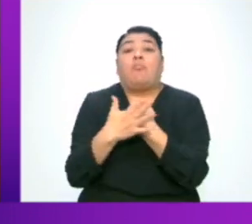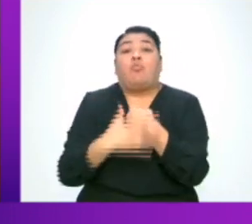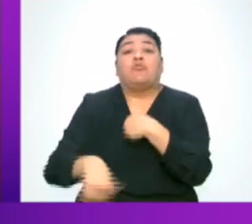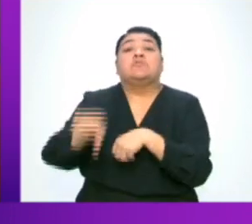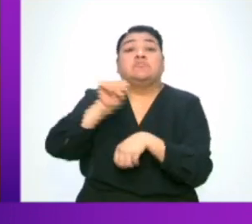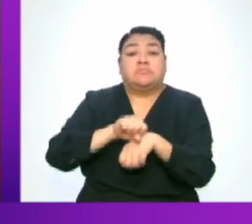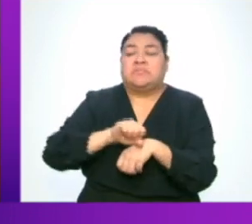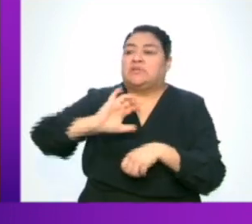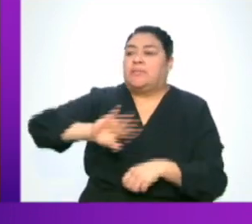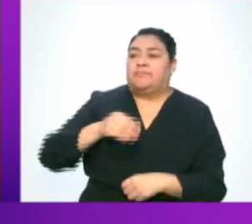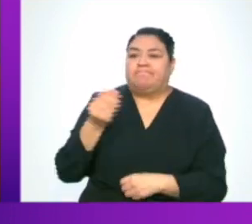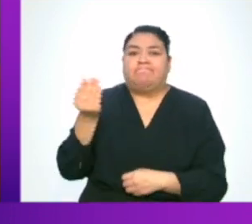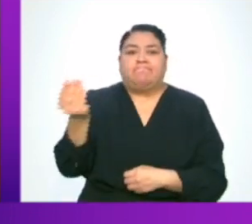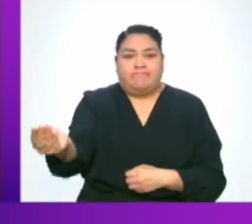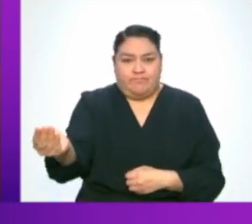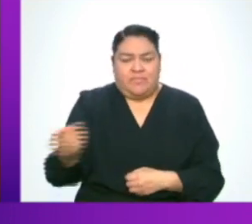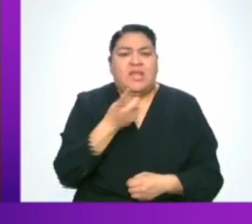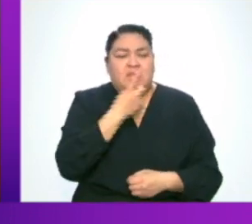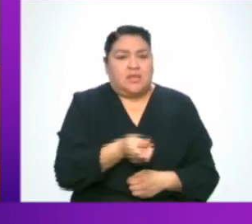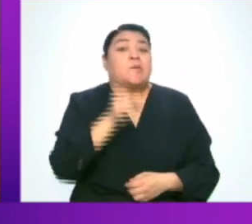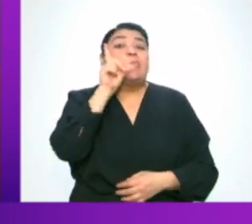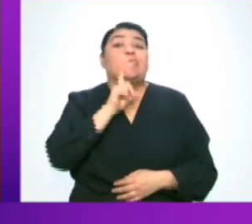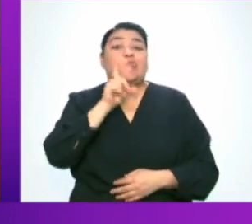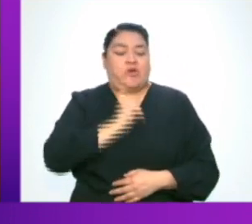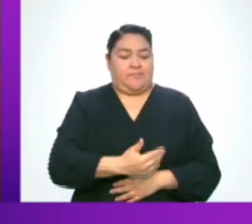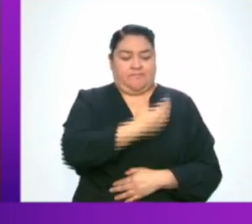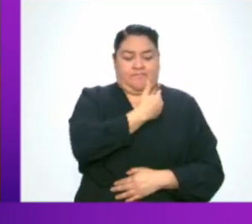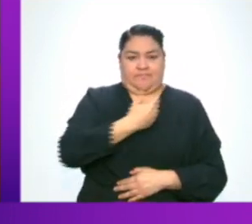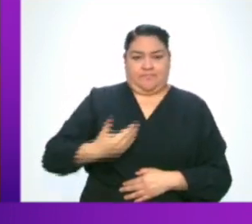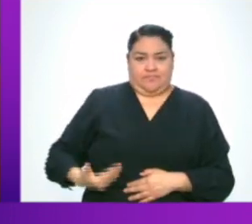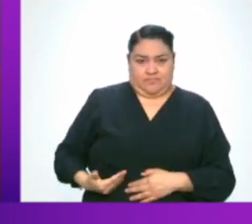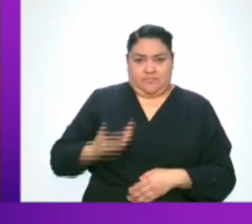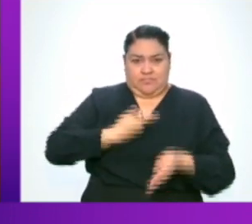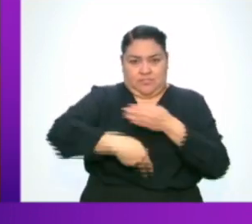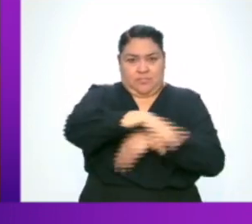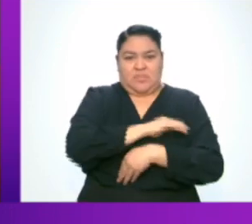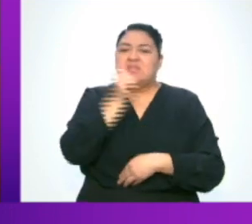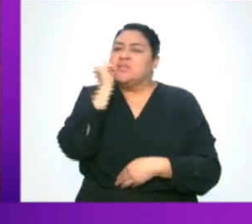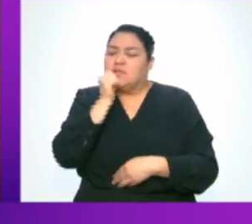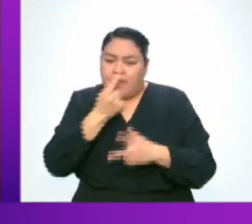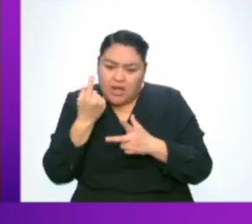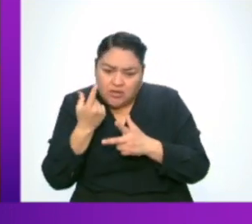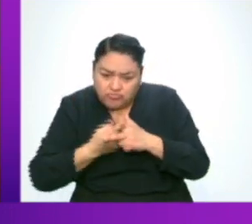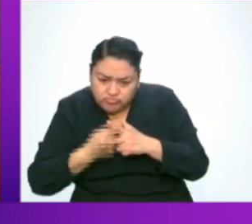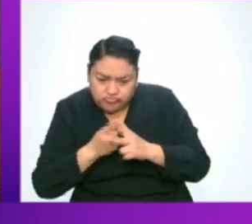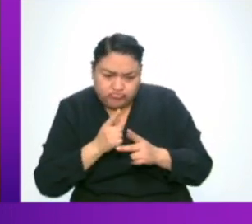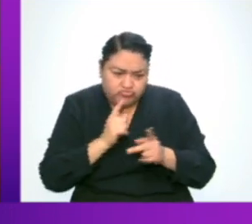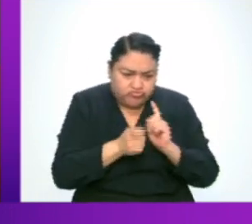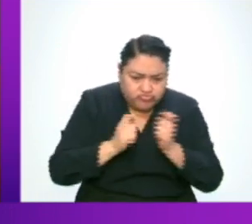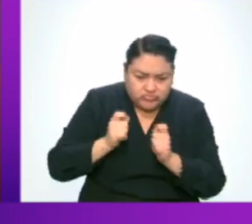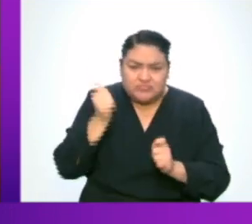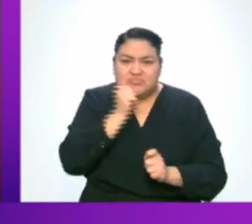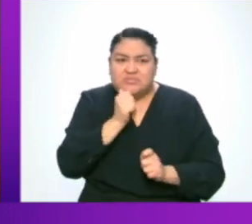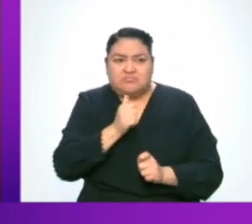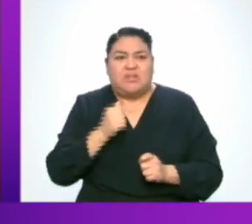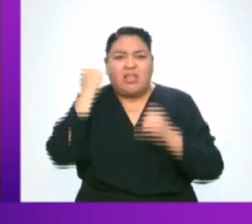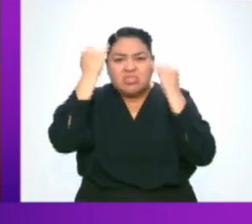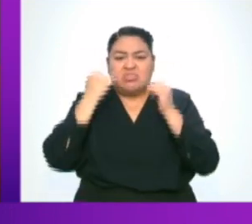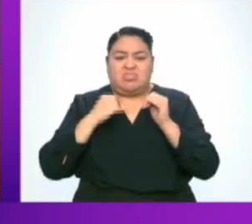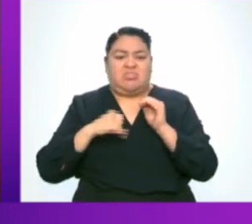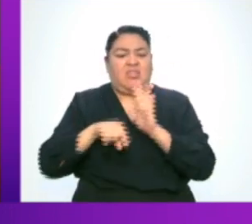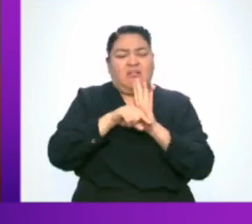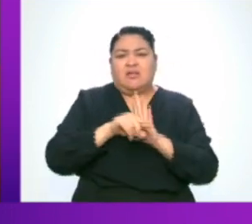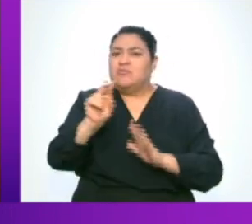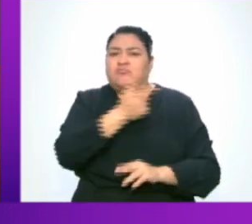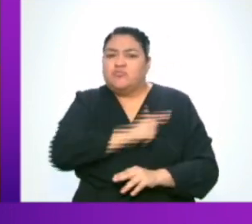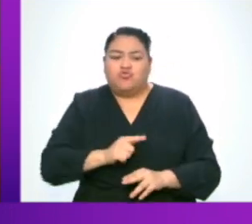entra nos externó que la presidenta de la República era una mujer estadista este ella no le gustan los rollos ell es los